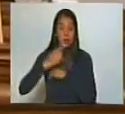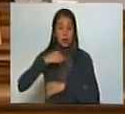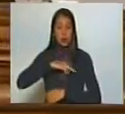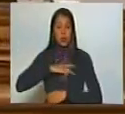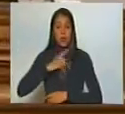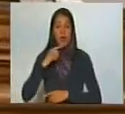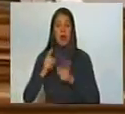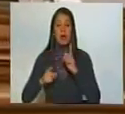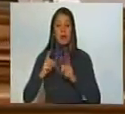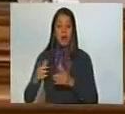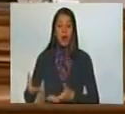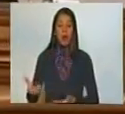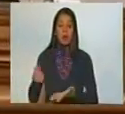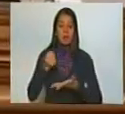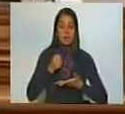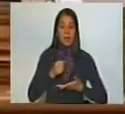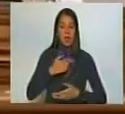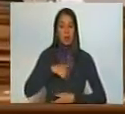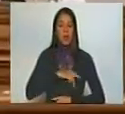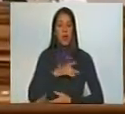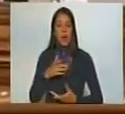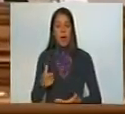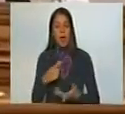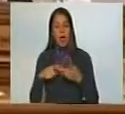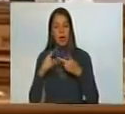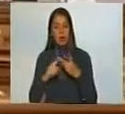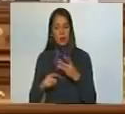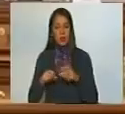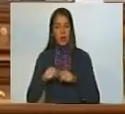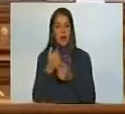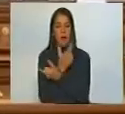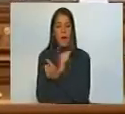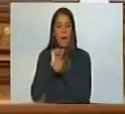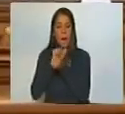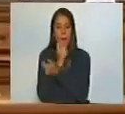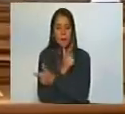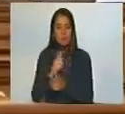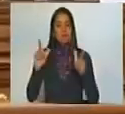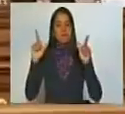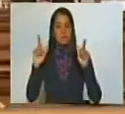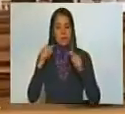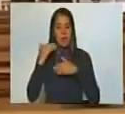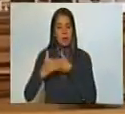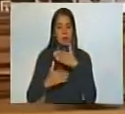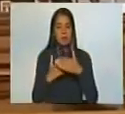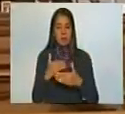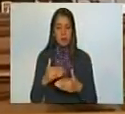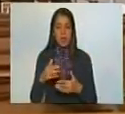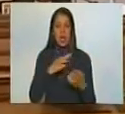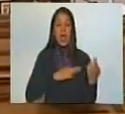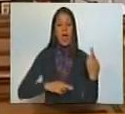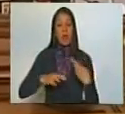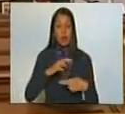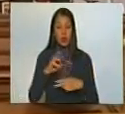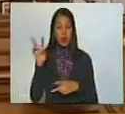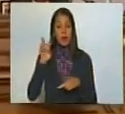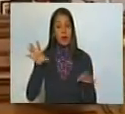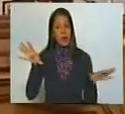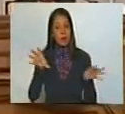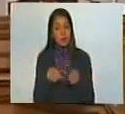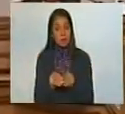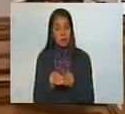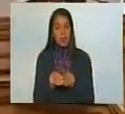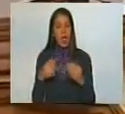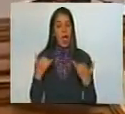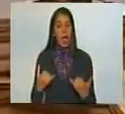muchos beneficios sociales y la ruptura de múltiples cadenas de opresión que se sintetiza en nuestra revolución bolivariana. En